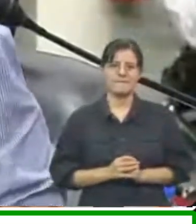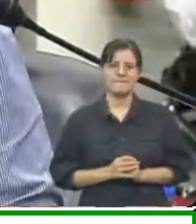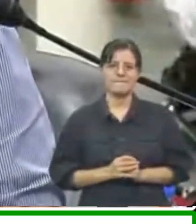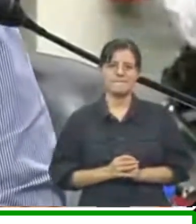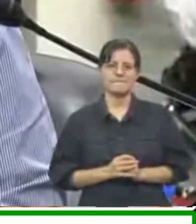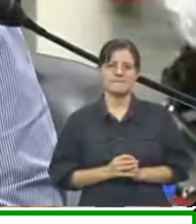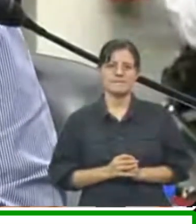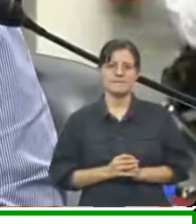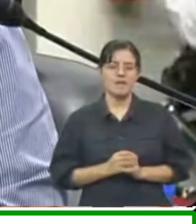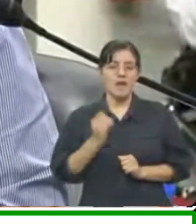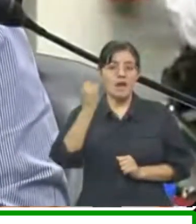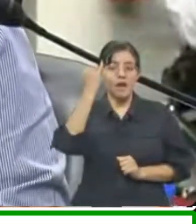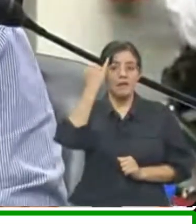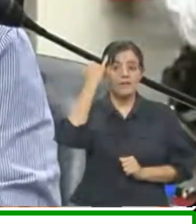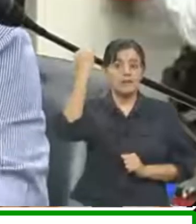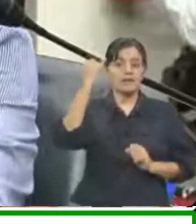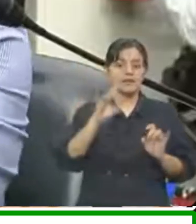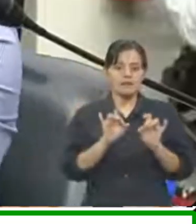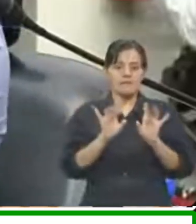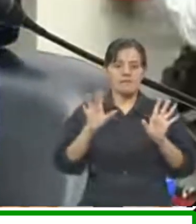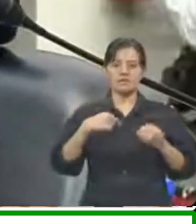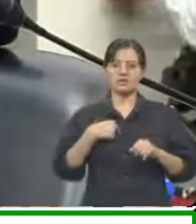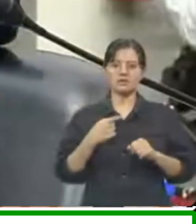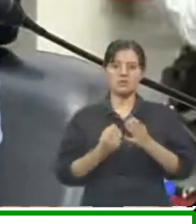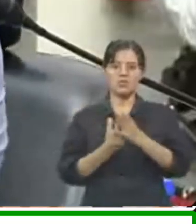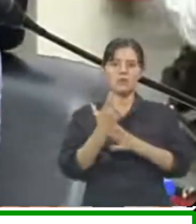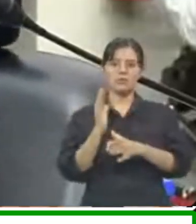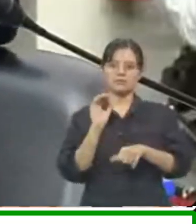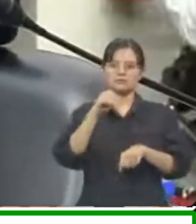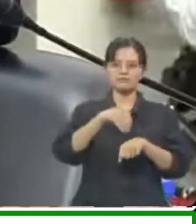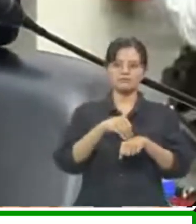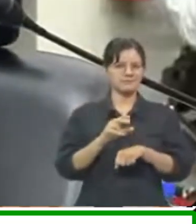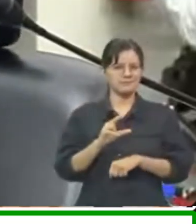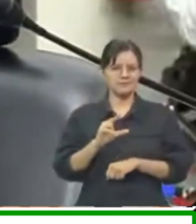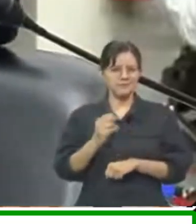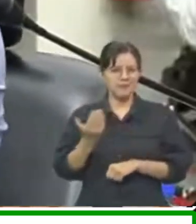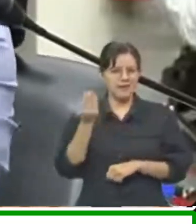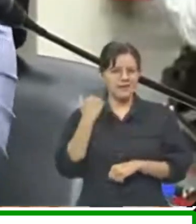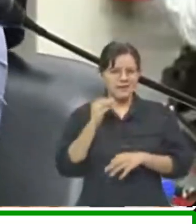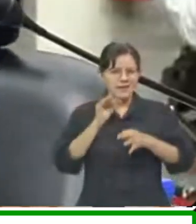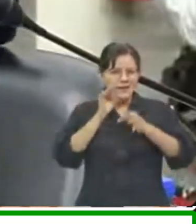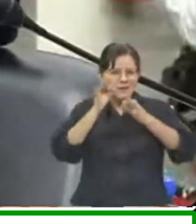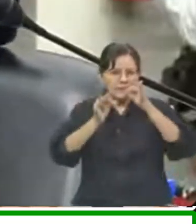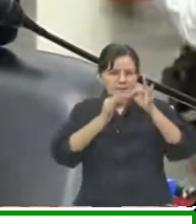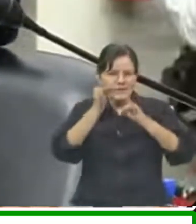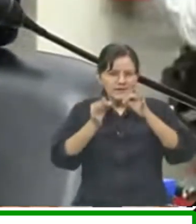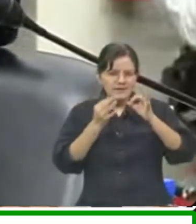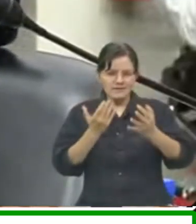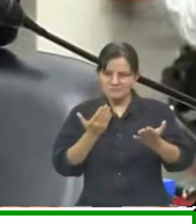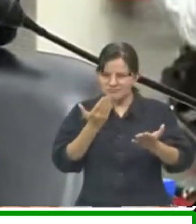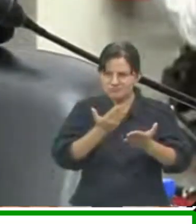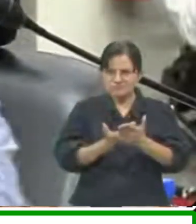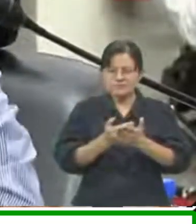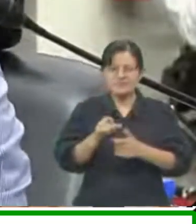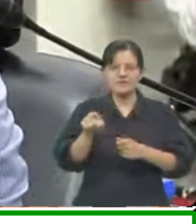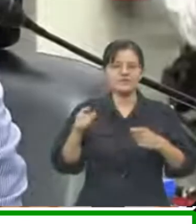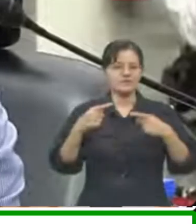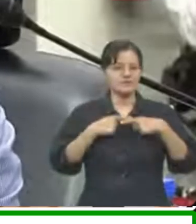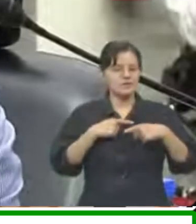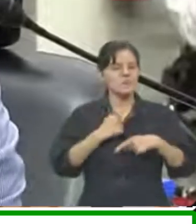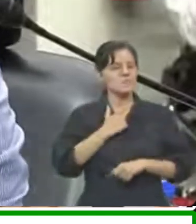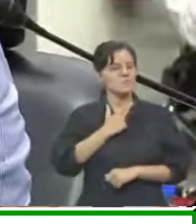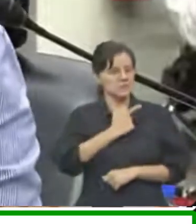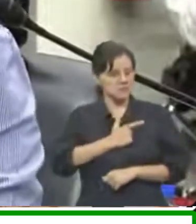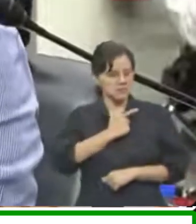que surge de la nada, es algo con lo que se fue a campaña, que se ofreció en campaña y que la gente se pronunció sobre